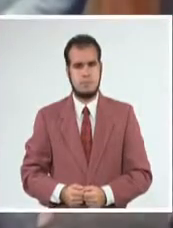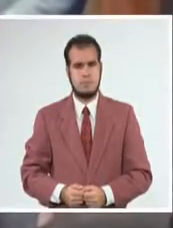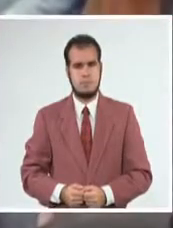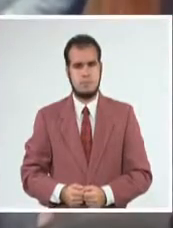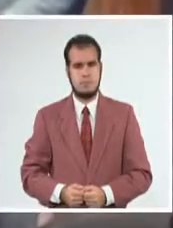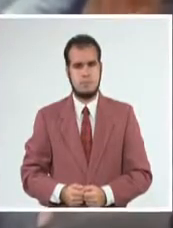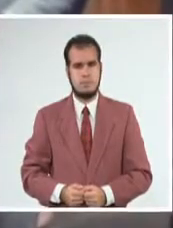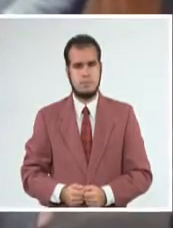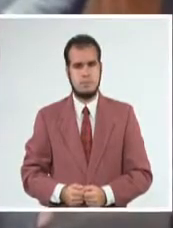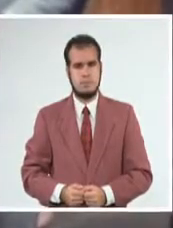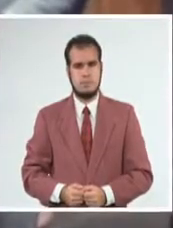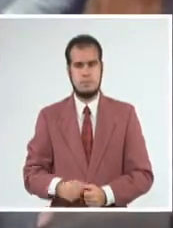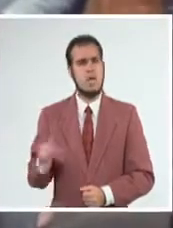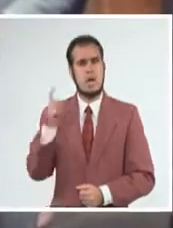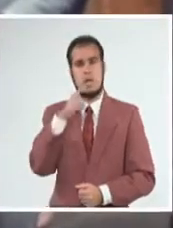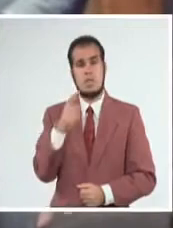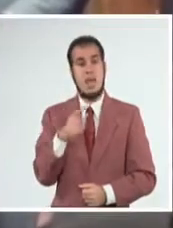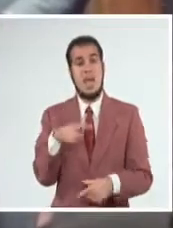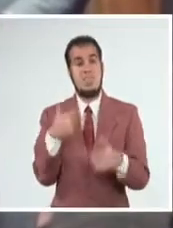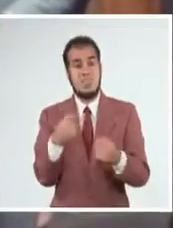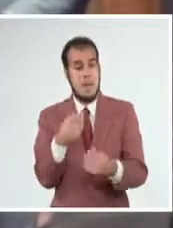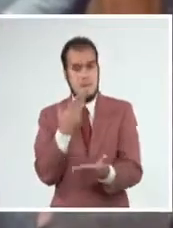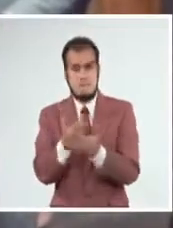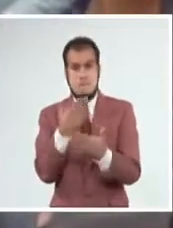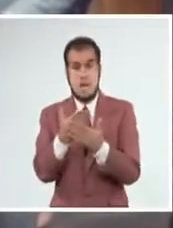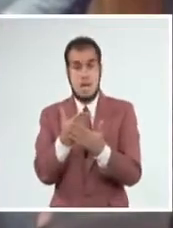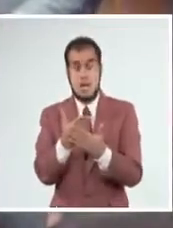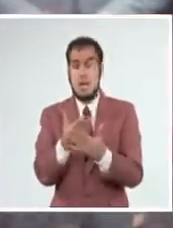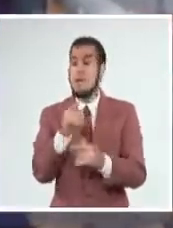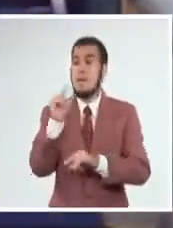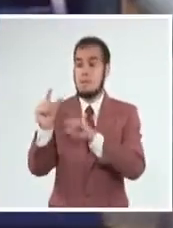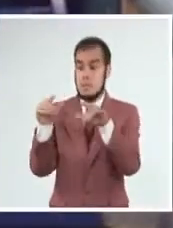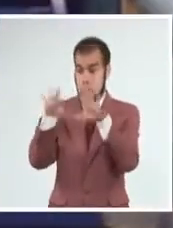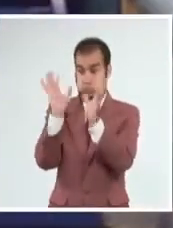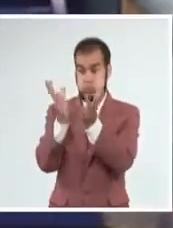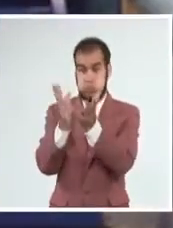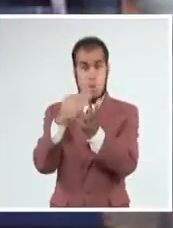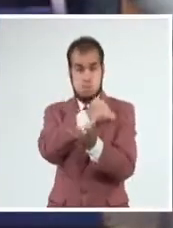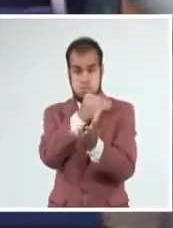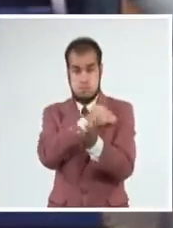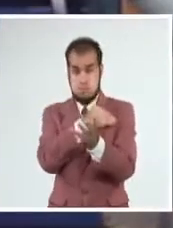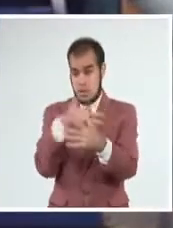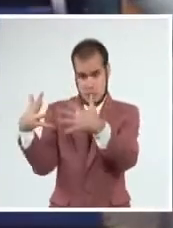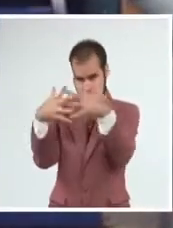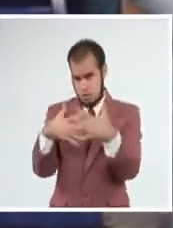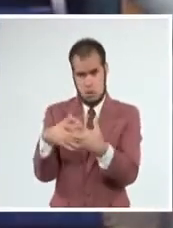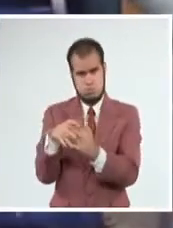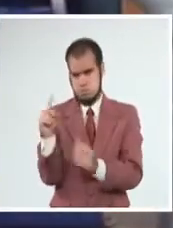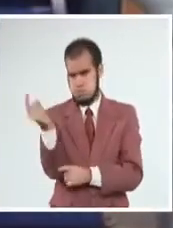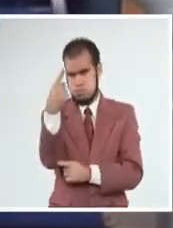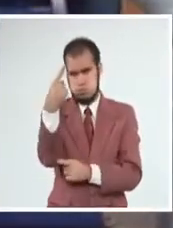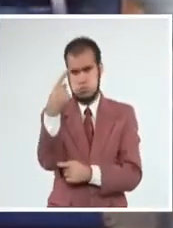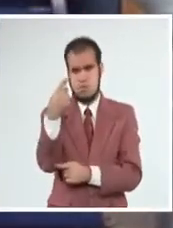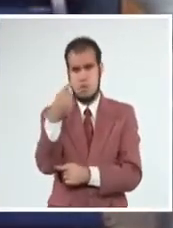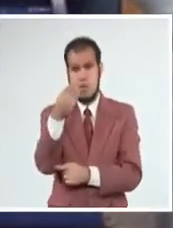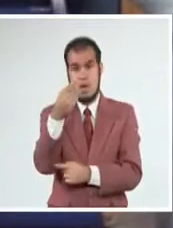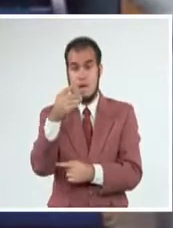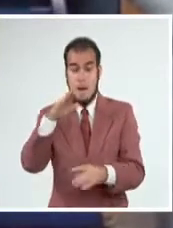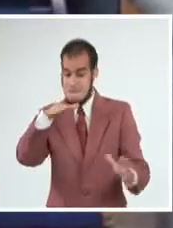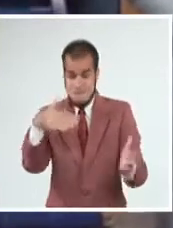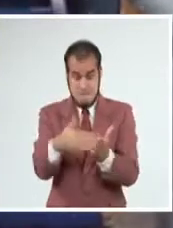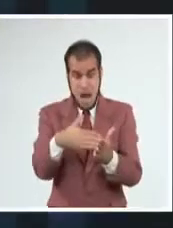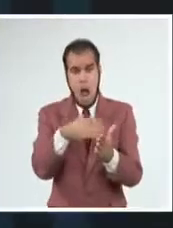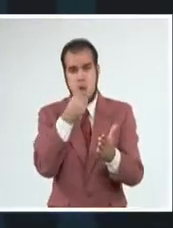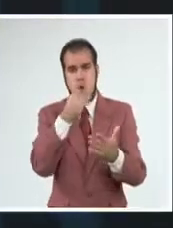Tenemos que pedir una intervención internacional encabezada militarmente por los Estados Unidos para poner fin a este régimen